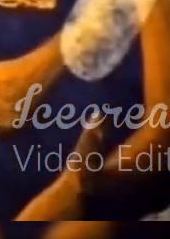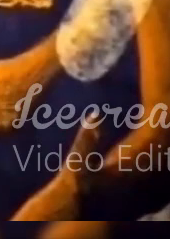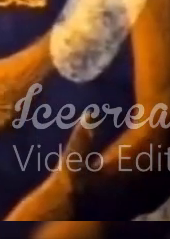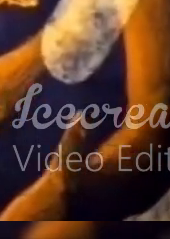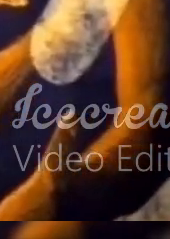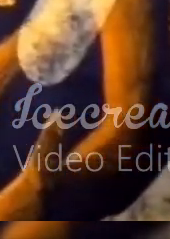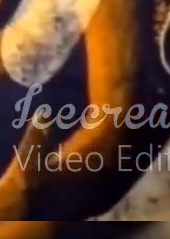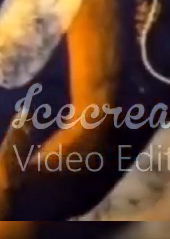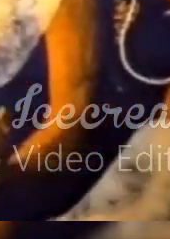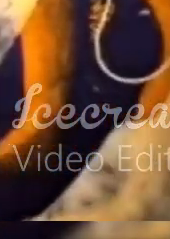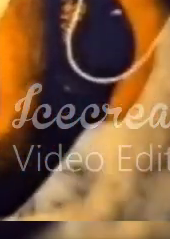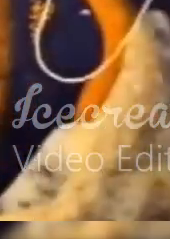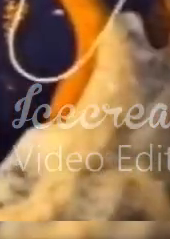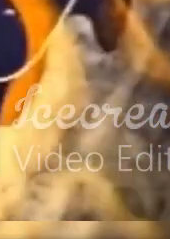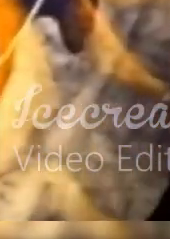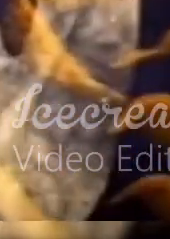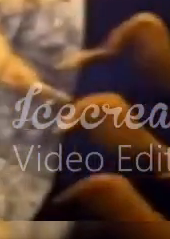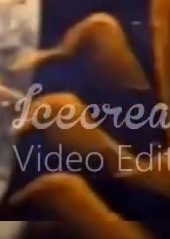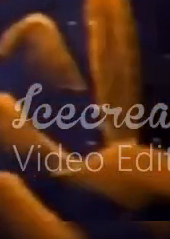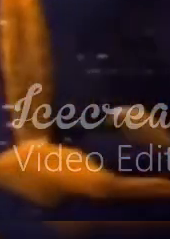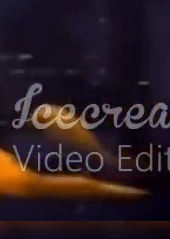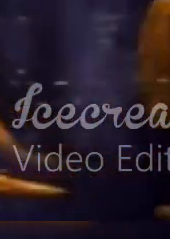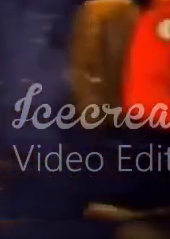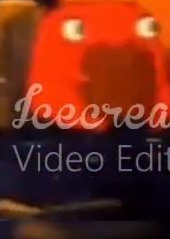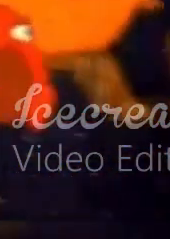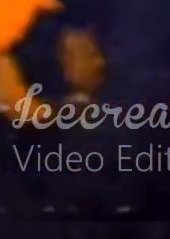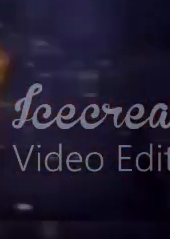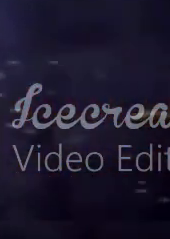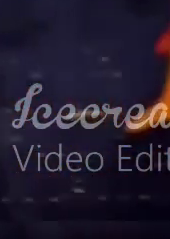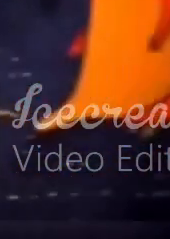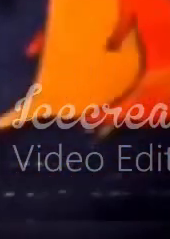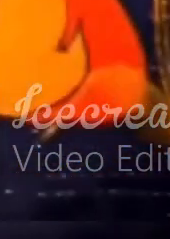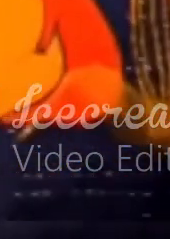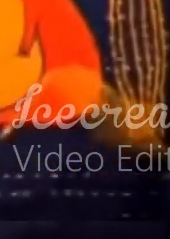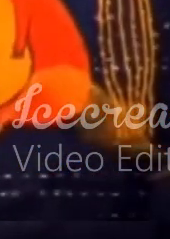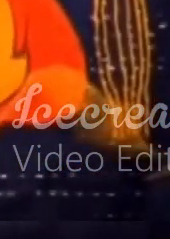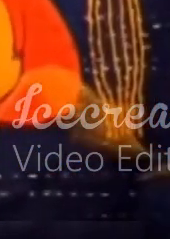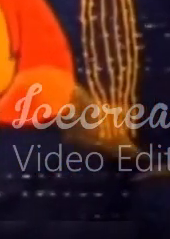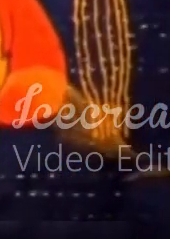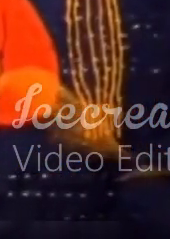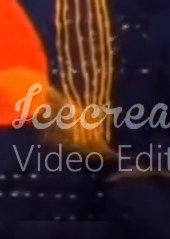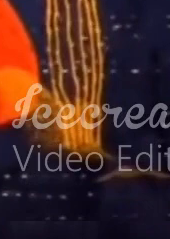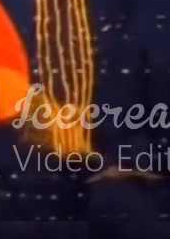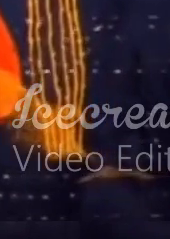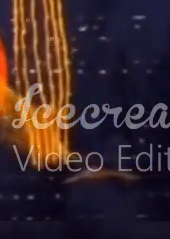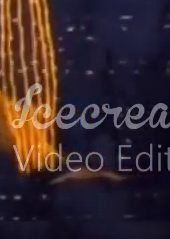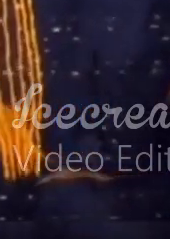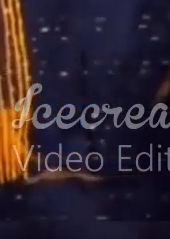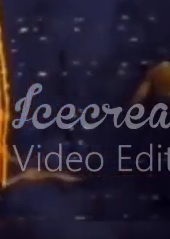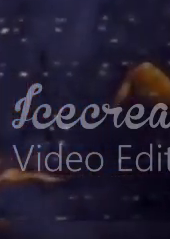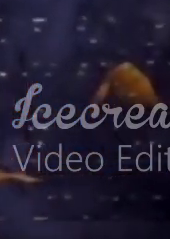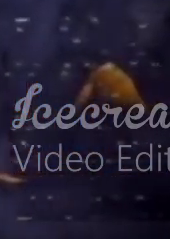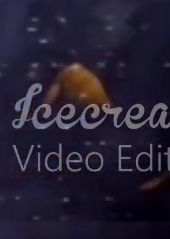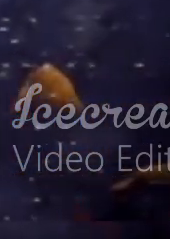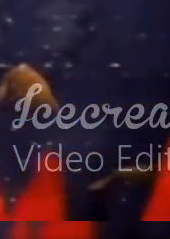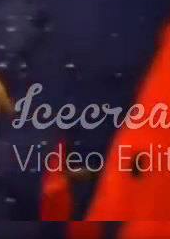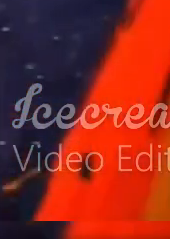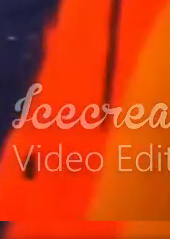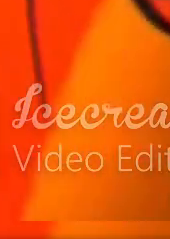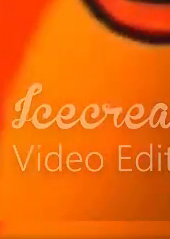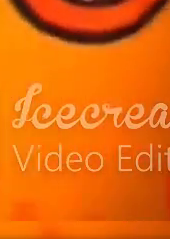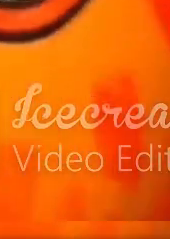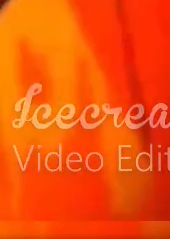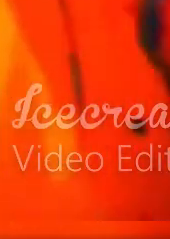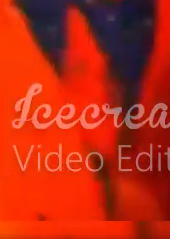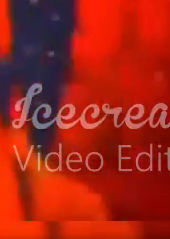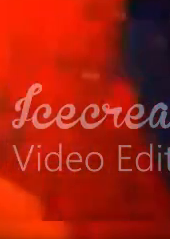no pakte wamenaboli mabito huoba tawachita bosia pokon weche wanai beha bosia potahaka mayeguante kahuya